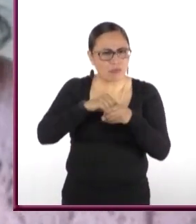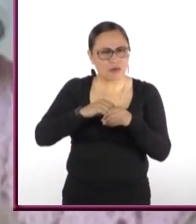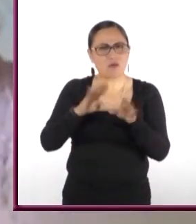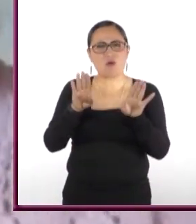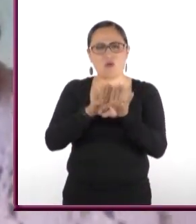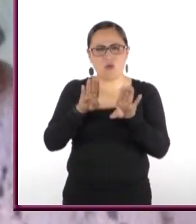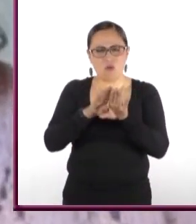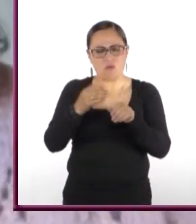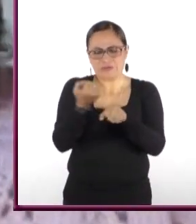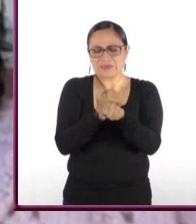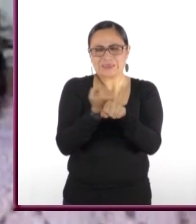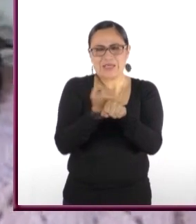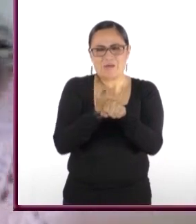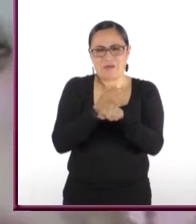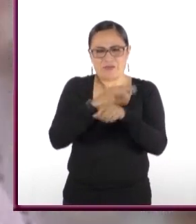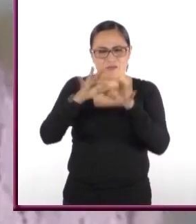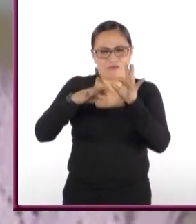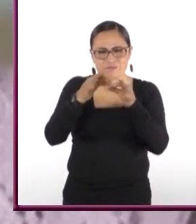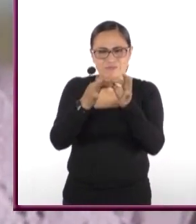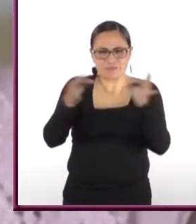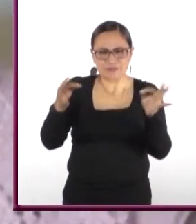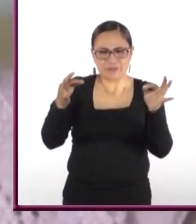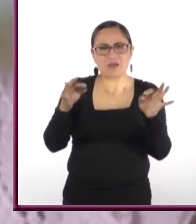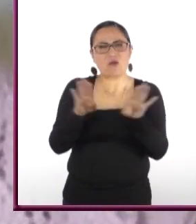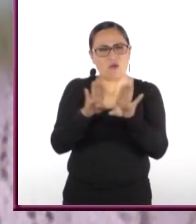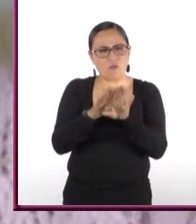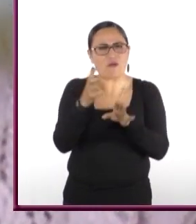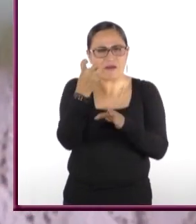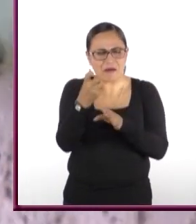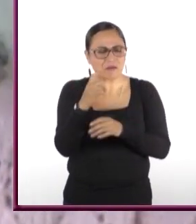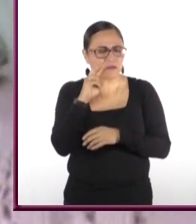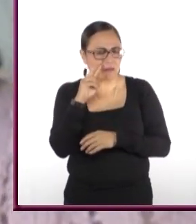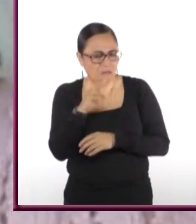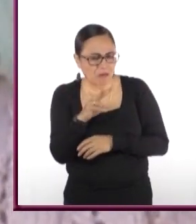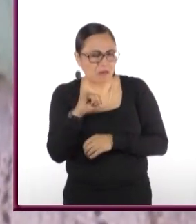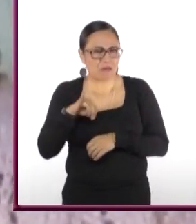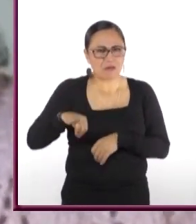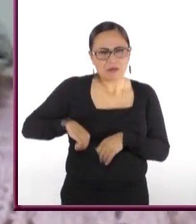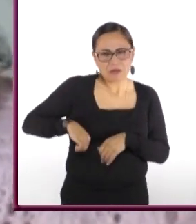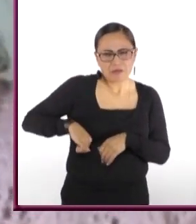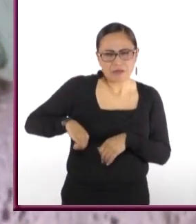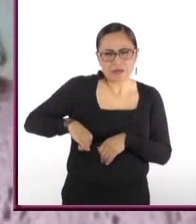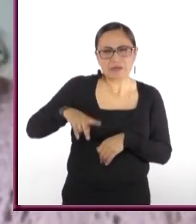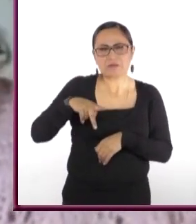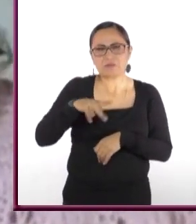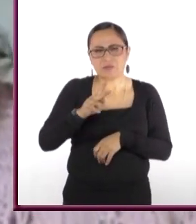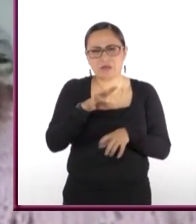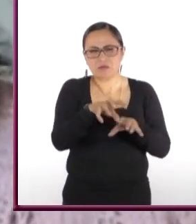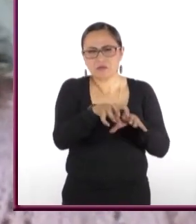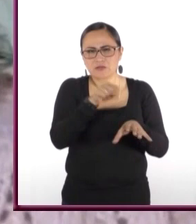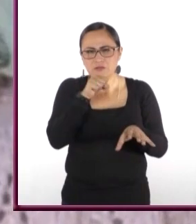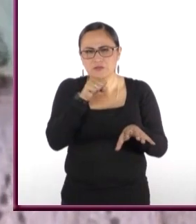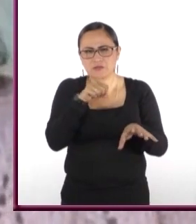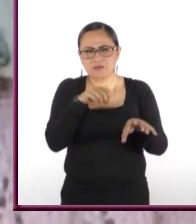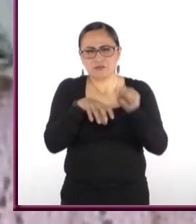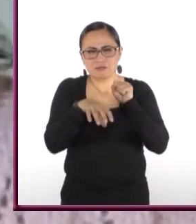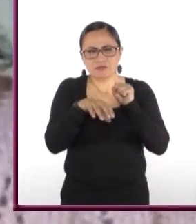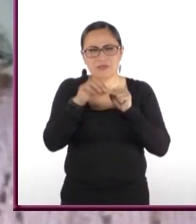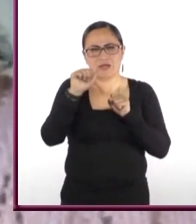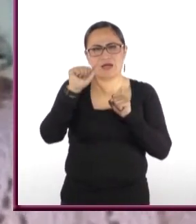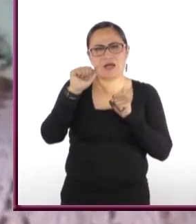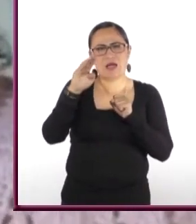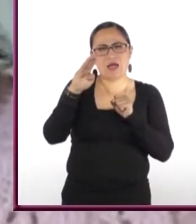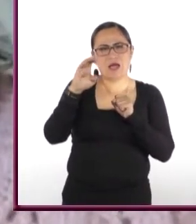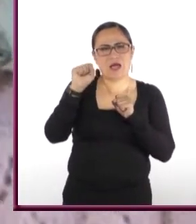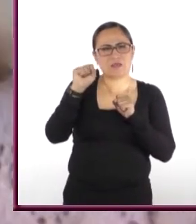te amarras las agujetas, etcétera, etcétera. Pero lo hacemos por medio de abstracciones, es decir,